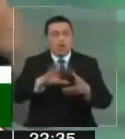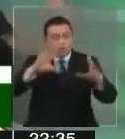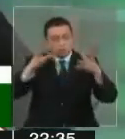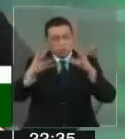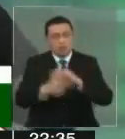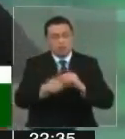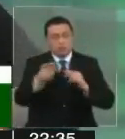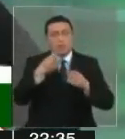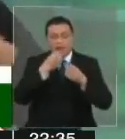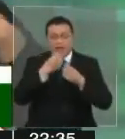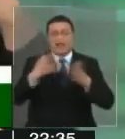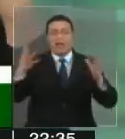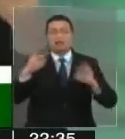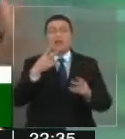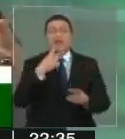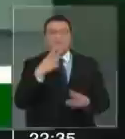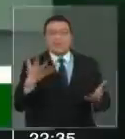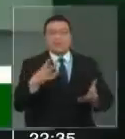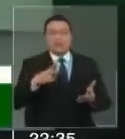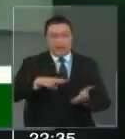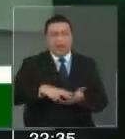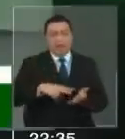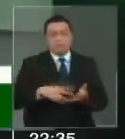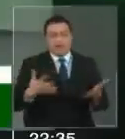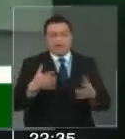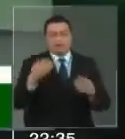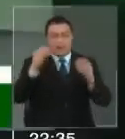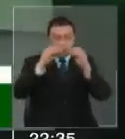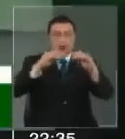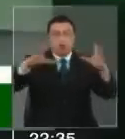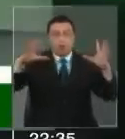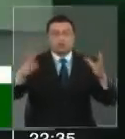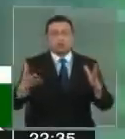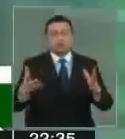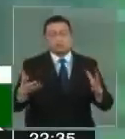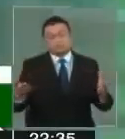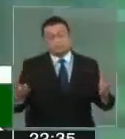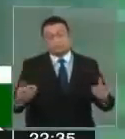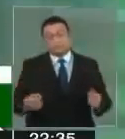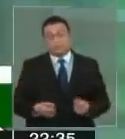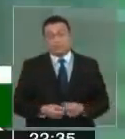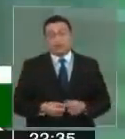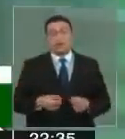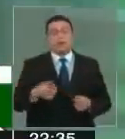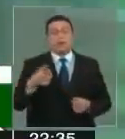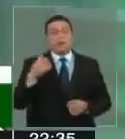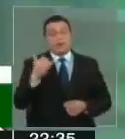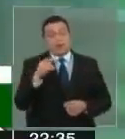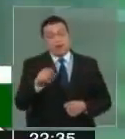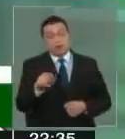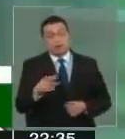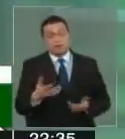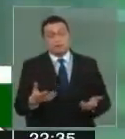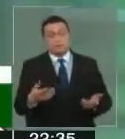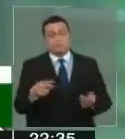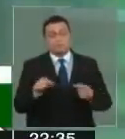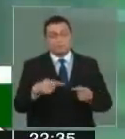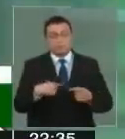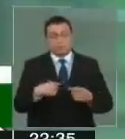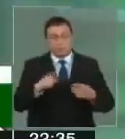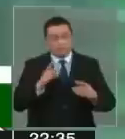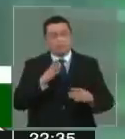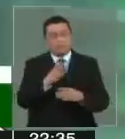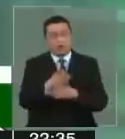el canto a la vida, la esperanza, la luz? Bueno, y ahí entonces fui con